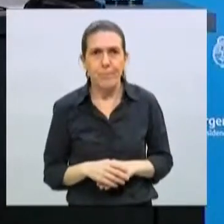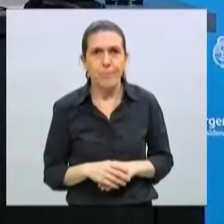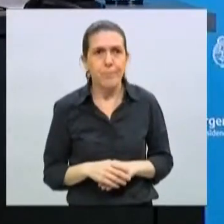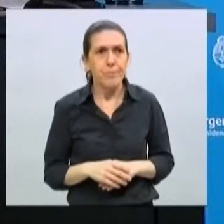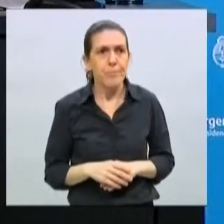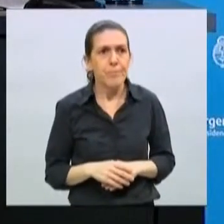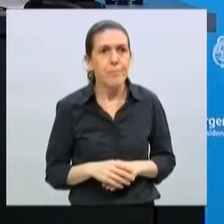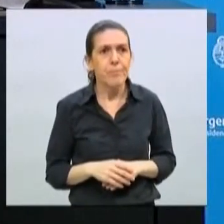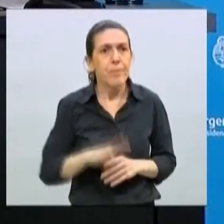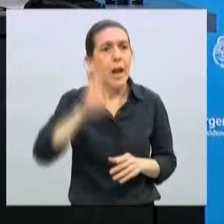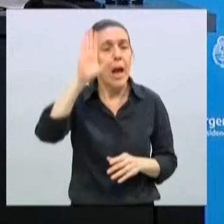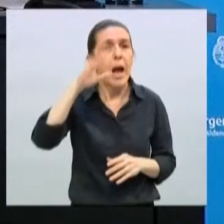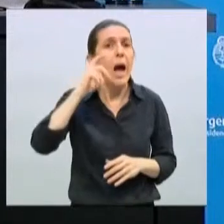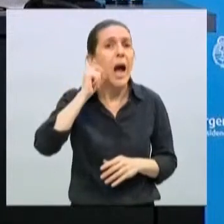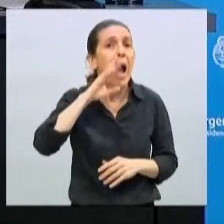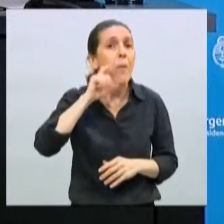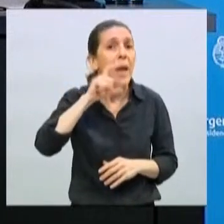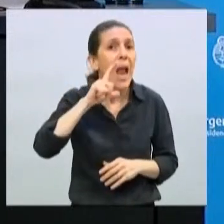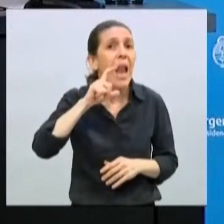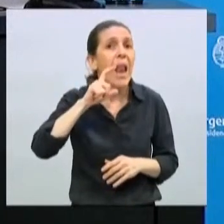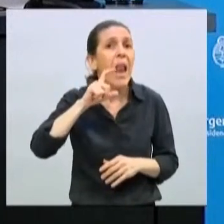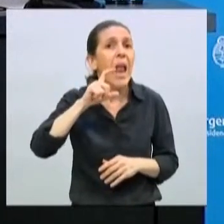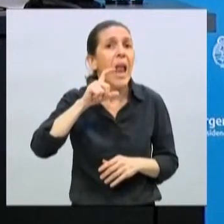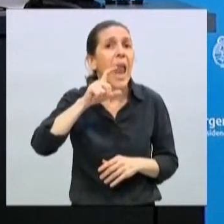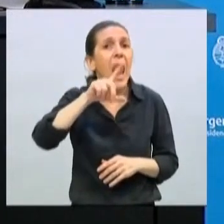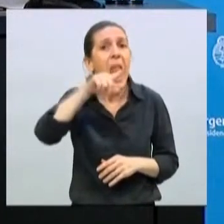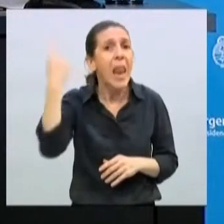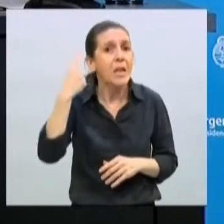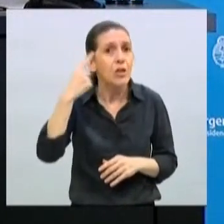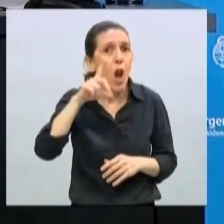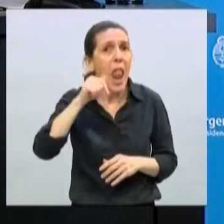Gabriel, Bueno. acá, Gabriel Suet de Gabriel. La Nación. ¿Cómo te va?